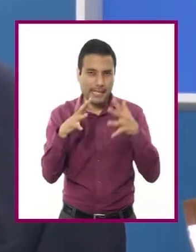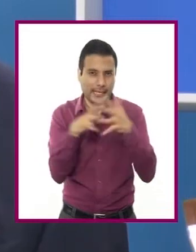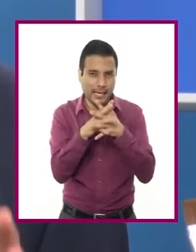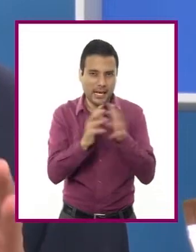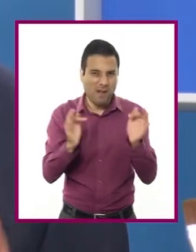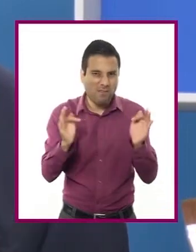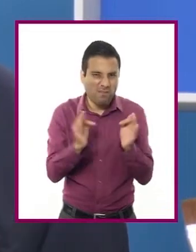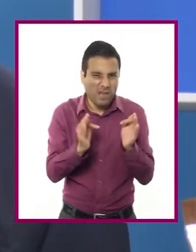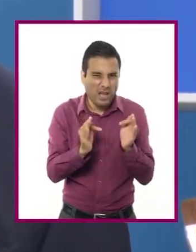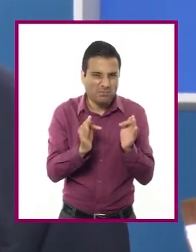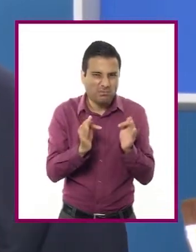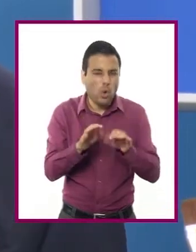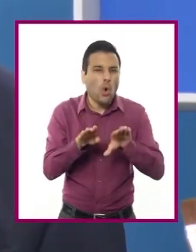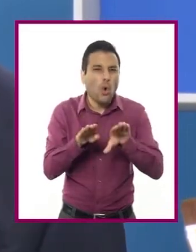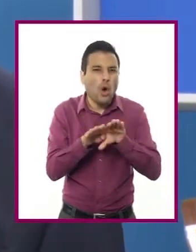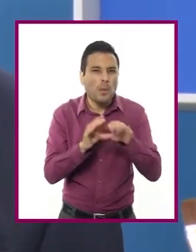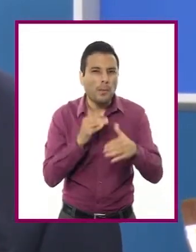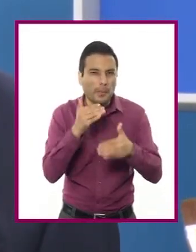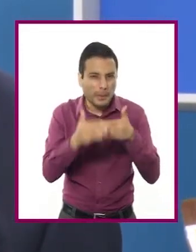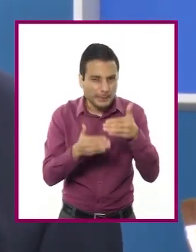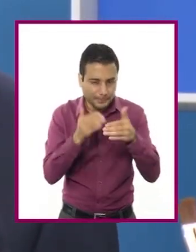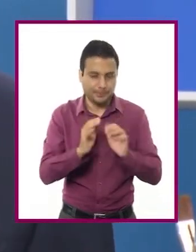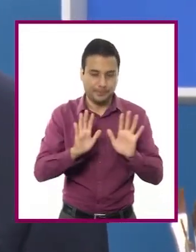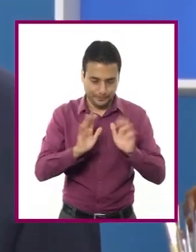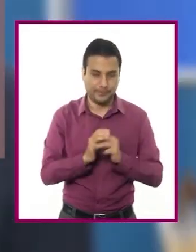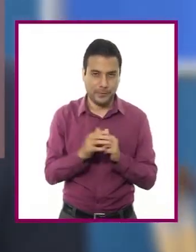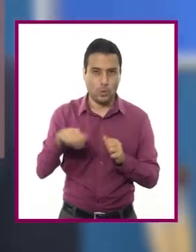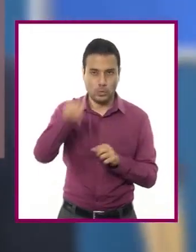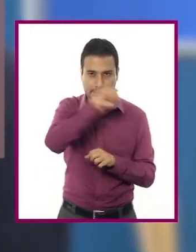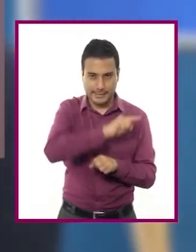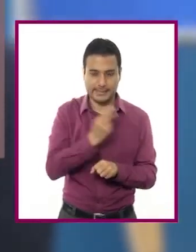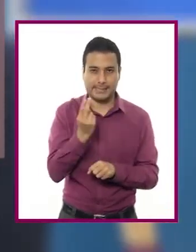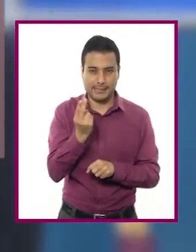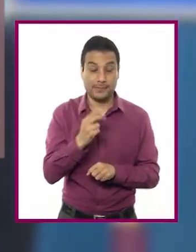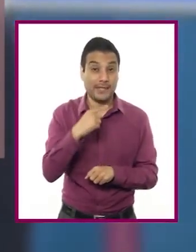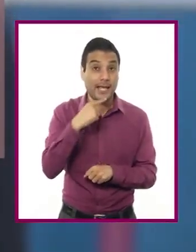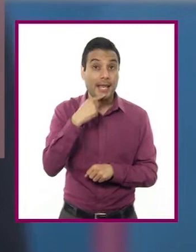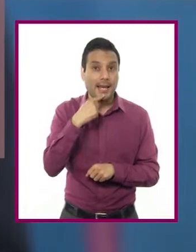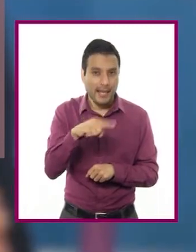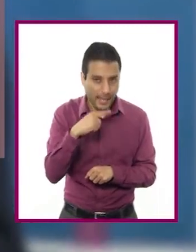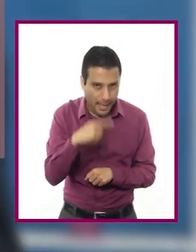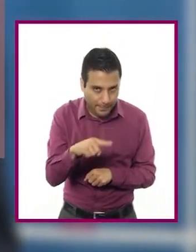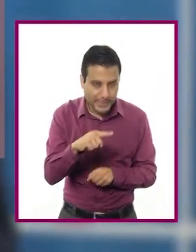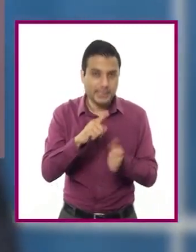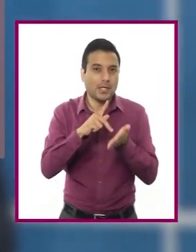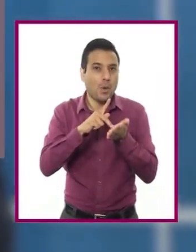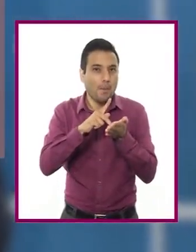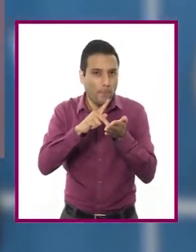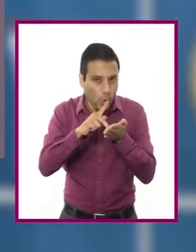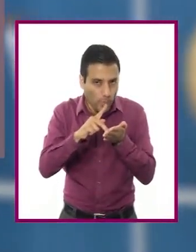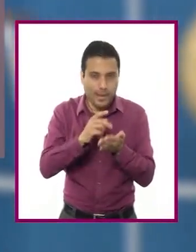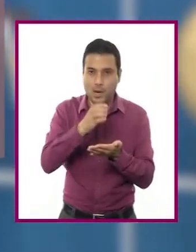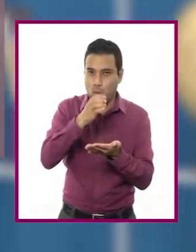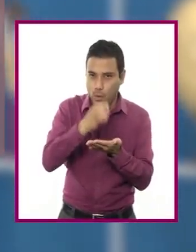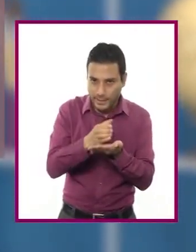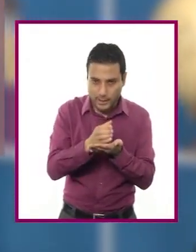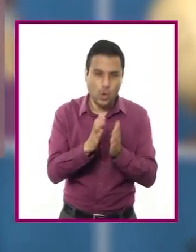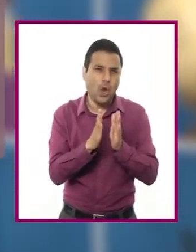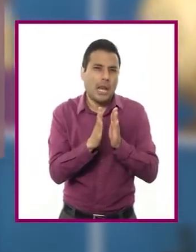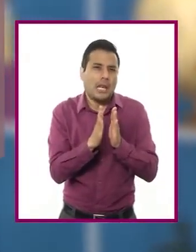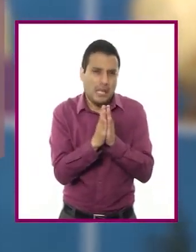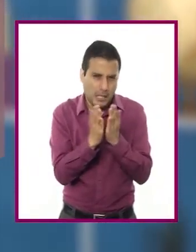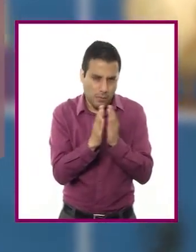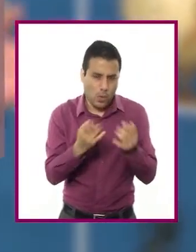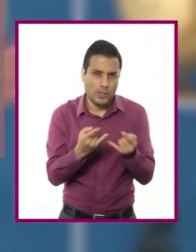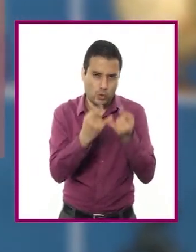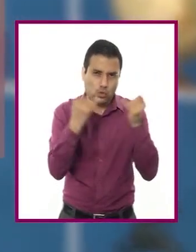continuar, recuerden que para realizar anotaciones solo necesitan lápiz o bolígrafo, cuaderno y su libro de texto para